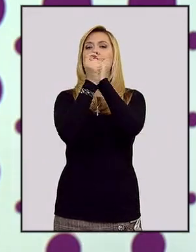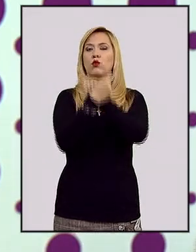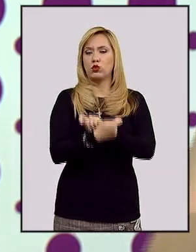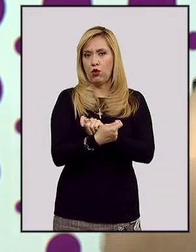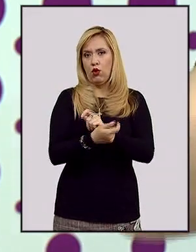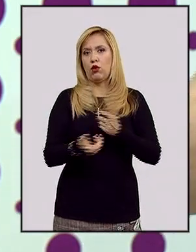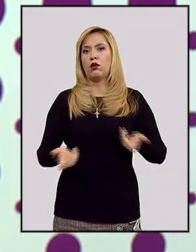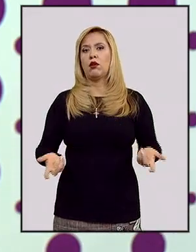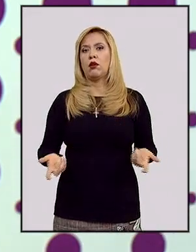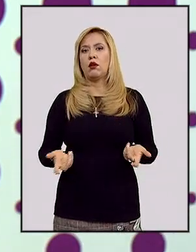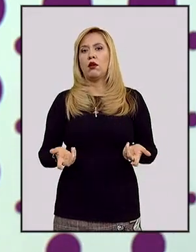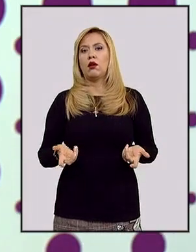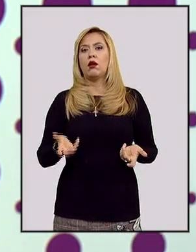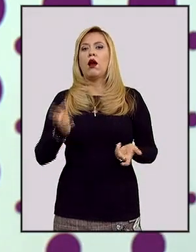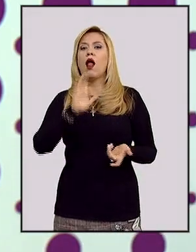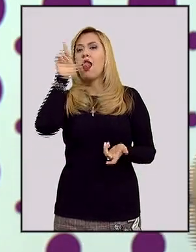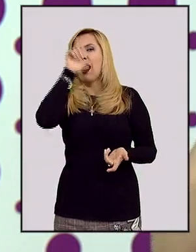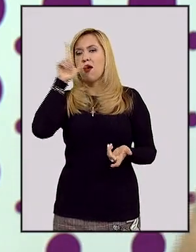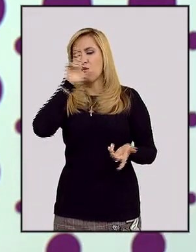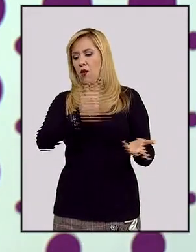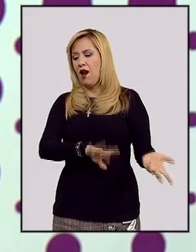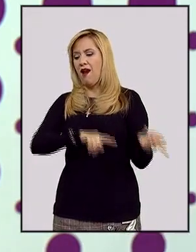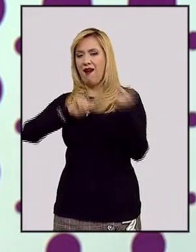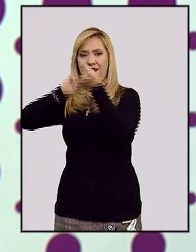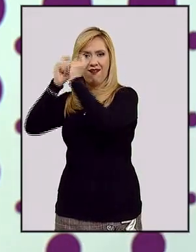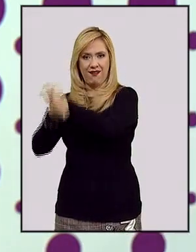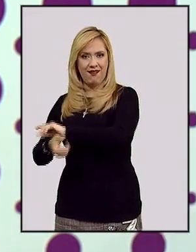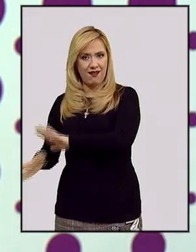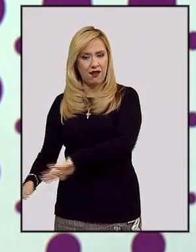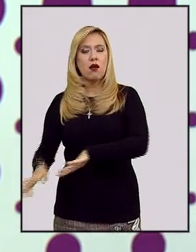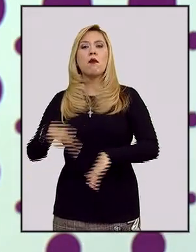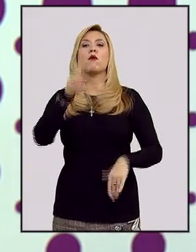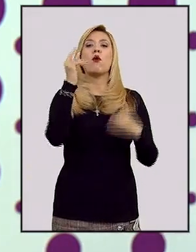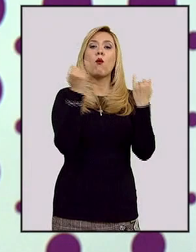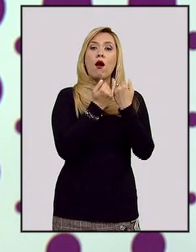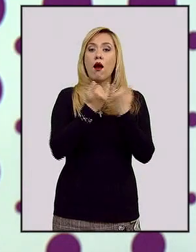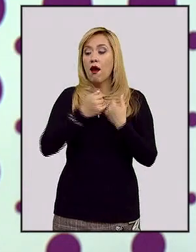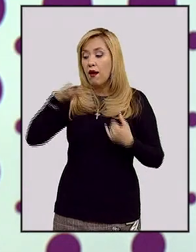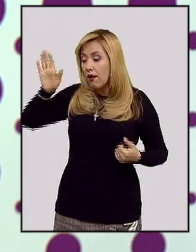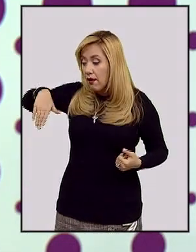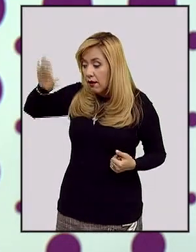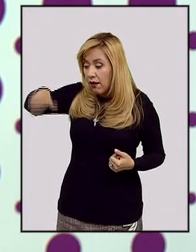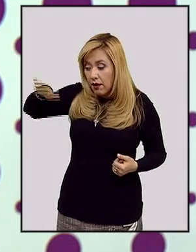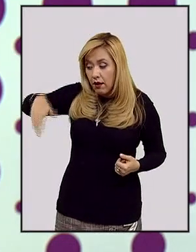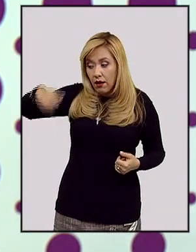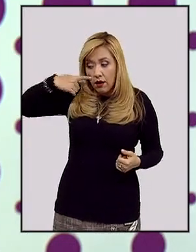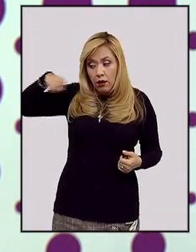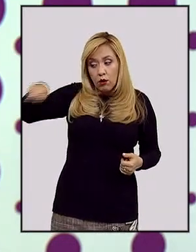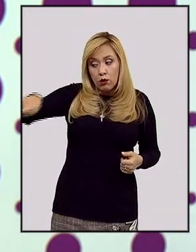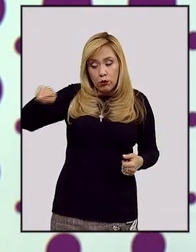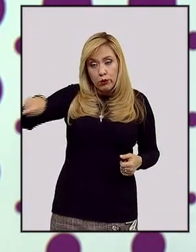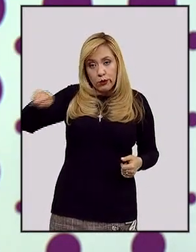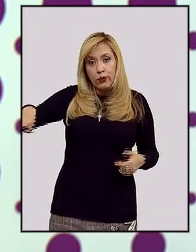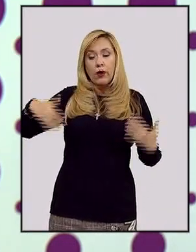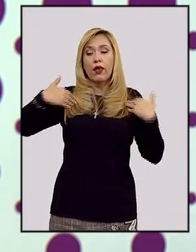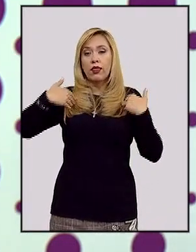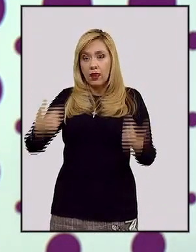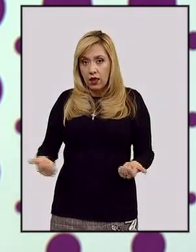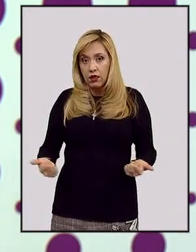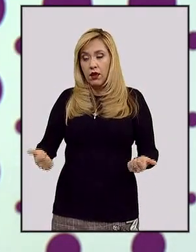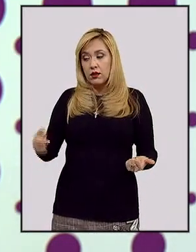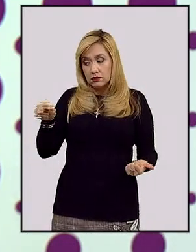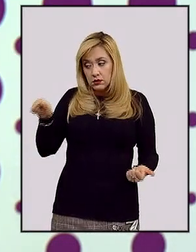no solamente que se lo traduzcan a su lengua, sino también que le hagan ver dentro de su cosmovisión, dentro de su entendimiento